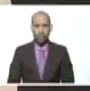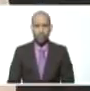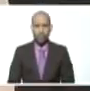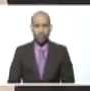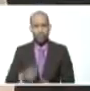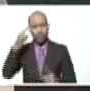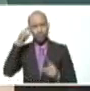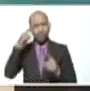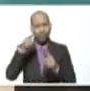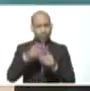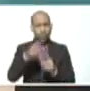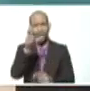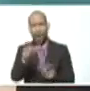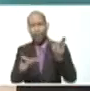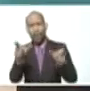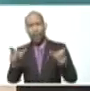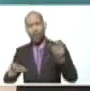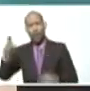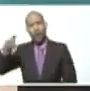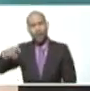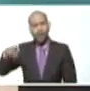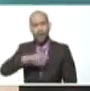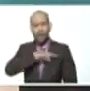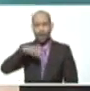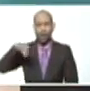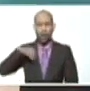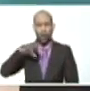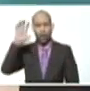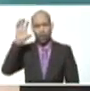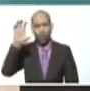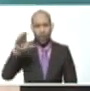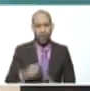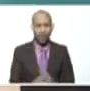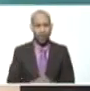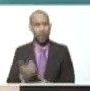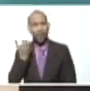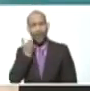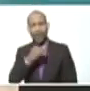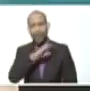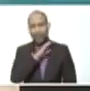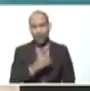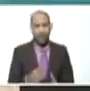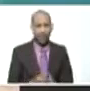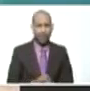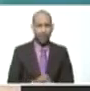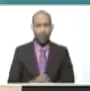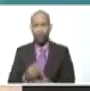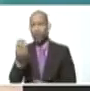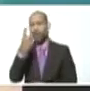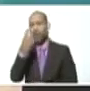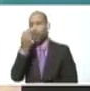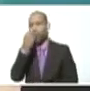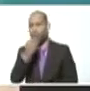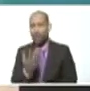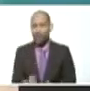Por los más necesitados de nuestro país, los enfermos, hambrientos,